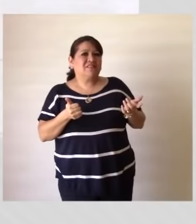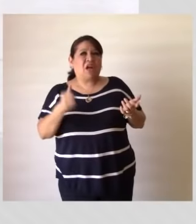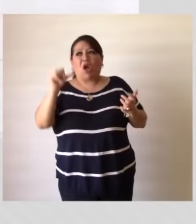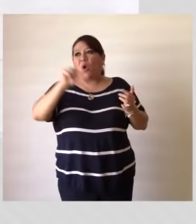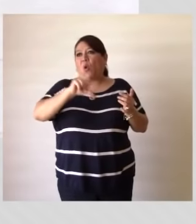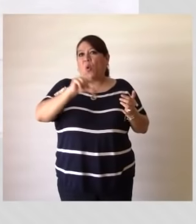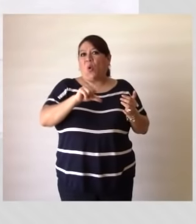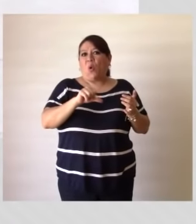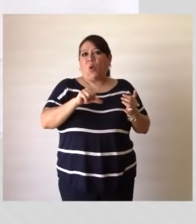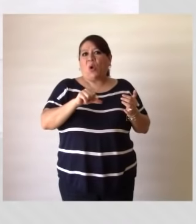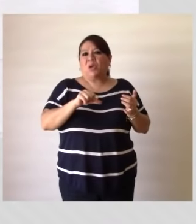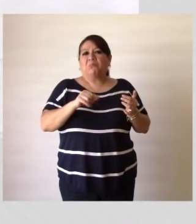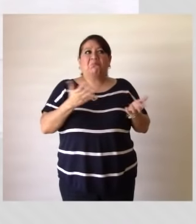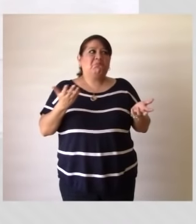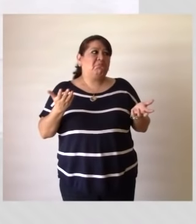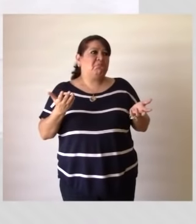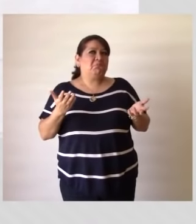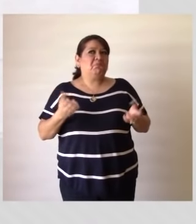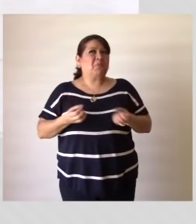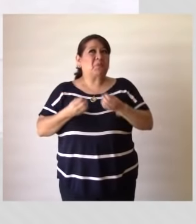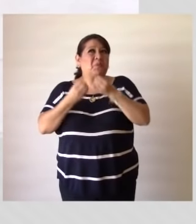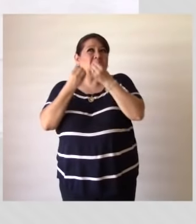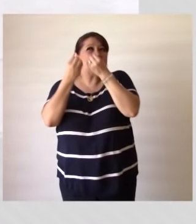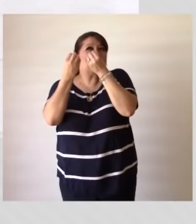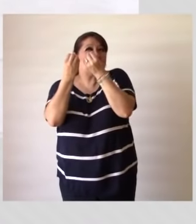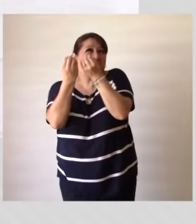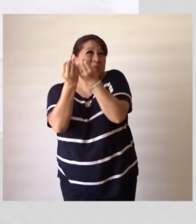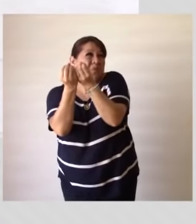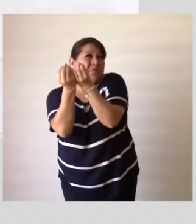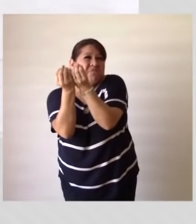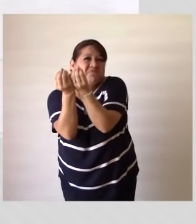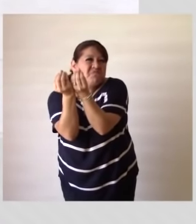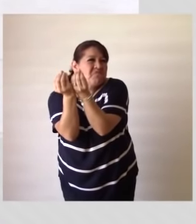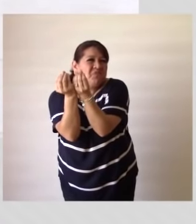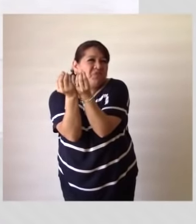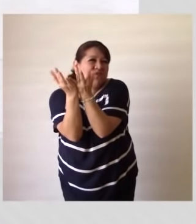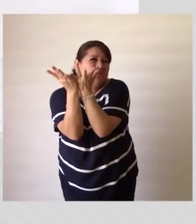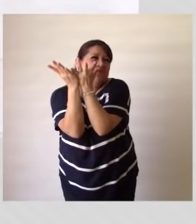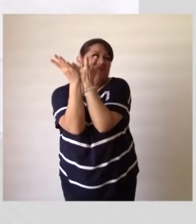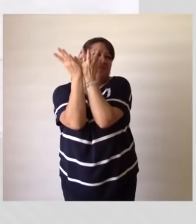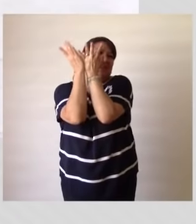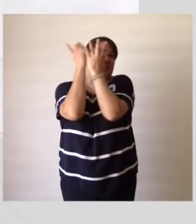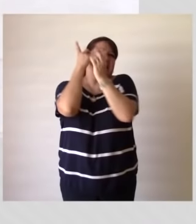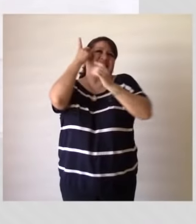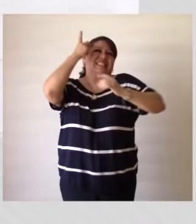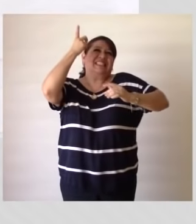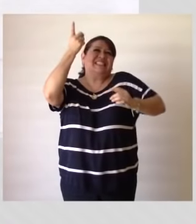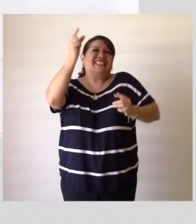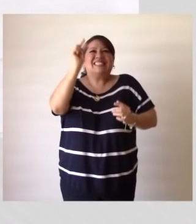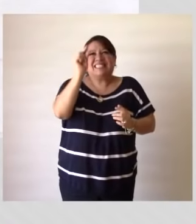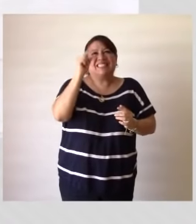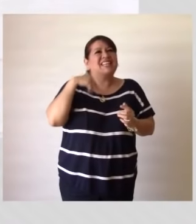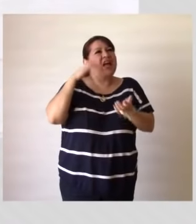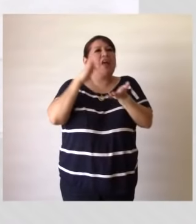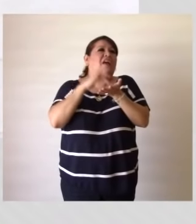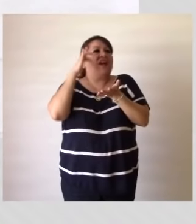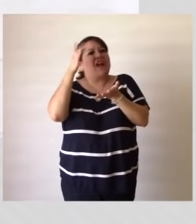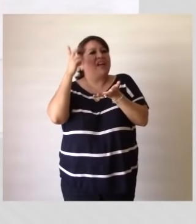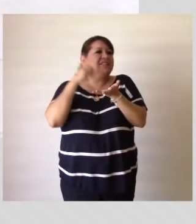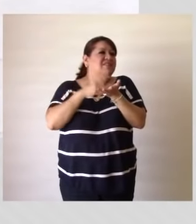lo mejor si no estabas dando lo necesario dios gracias por este día te amamos en el nombre de jesús amén vámonos